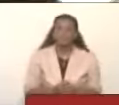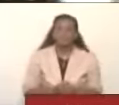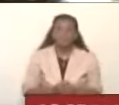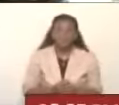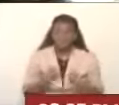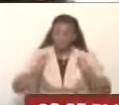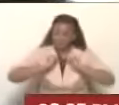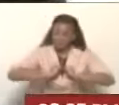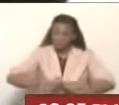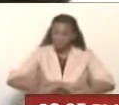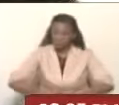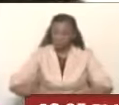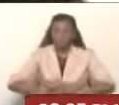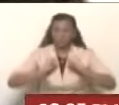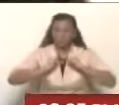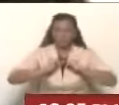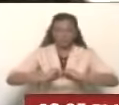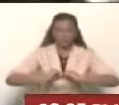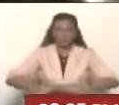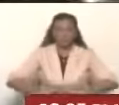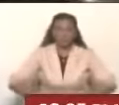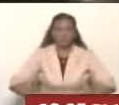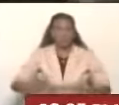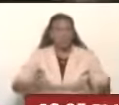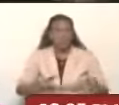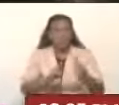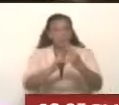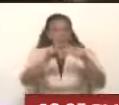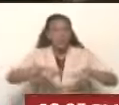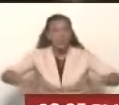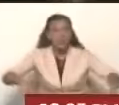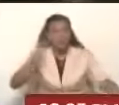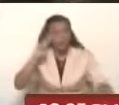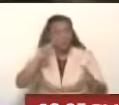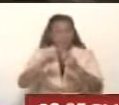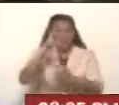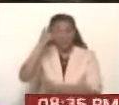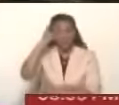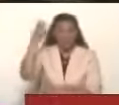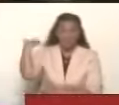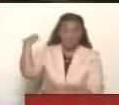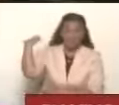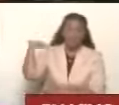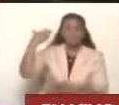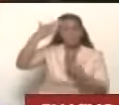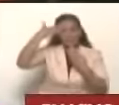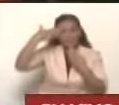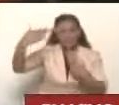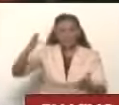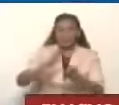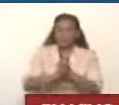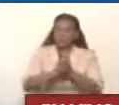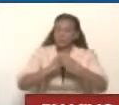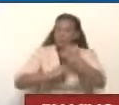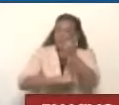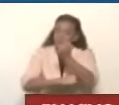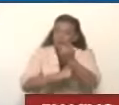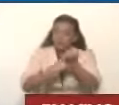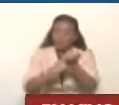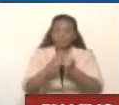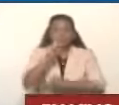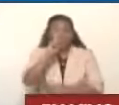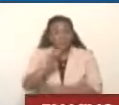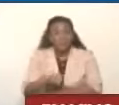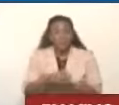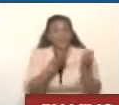sus uniformes. Nos encontramos en estos días, mi saludo solidario, y